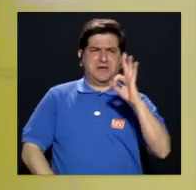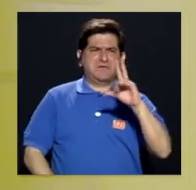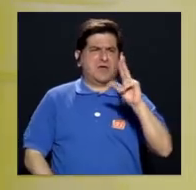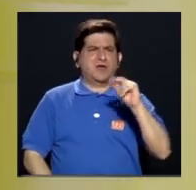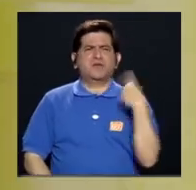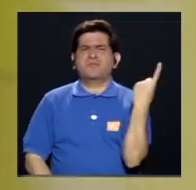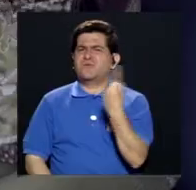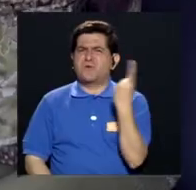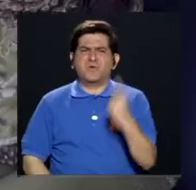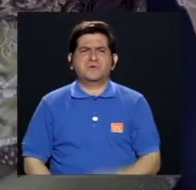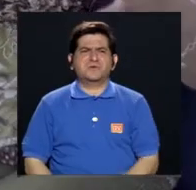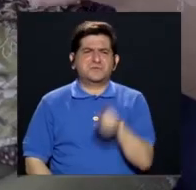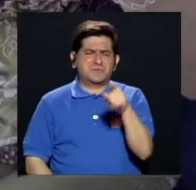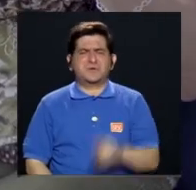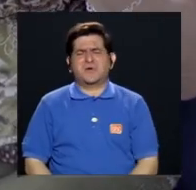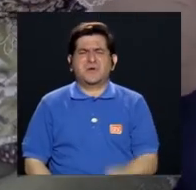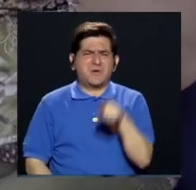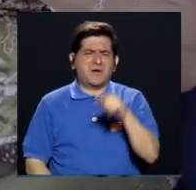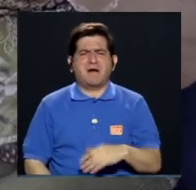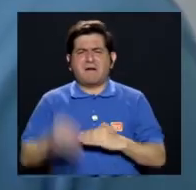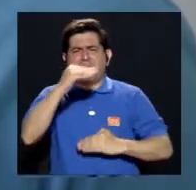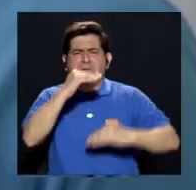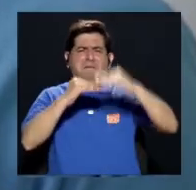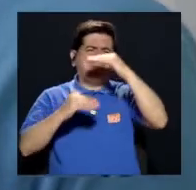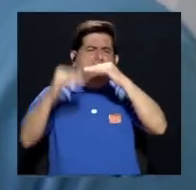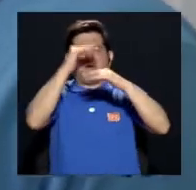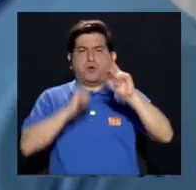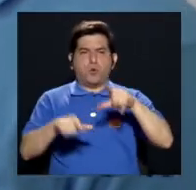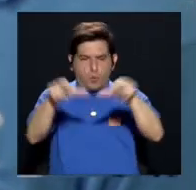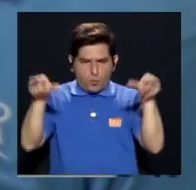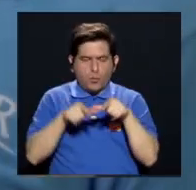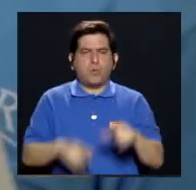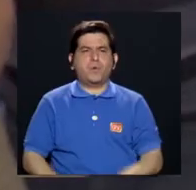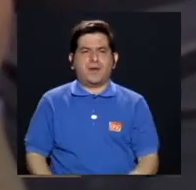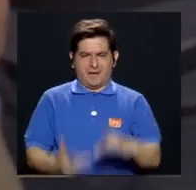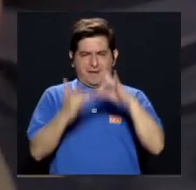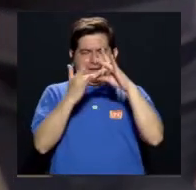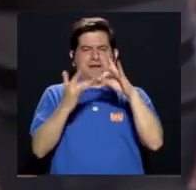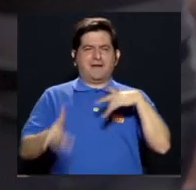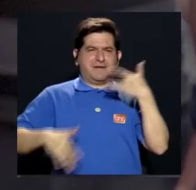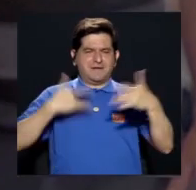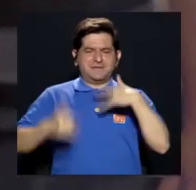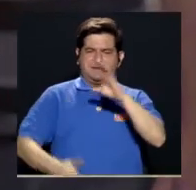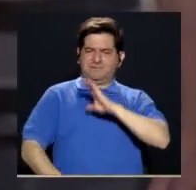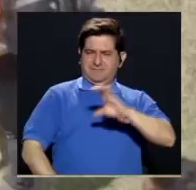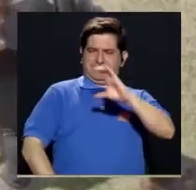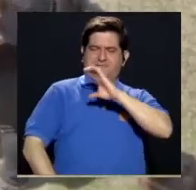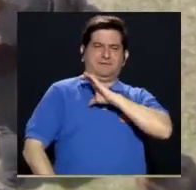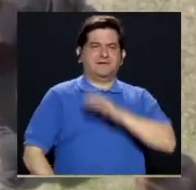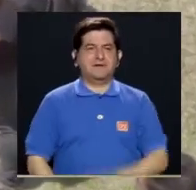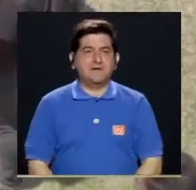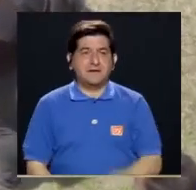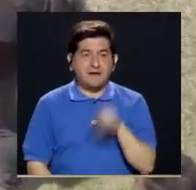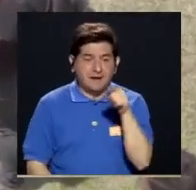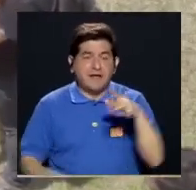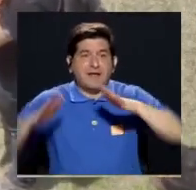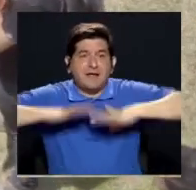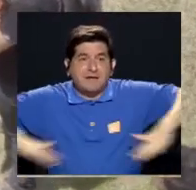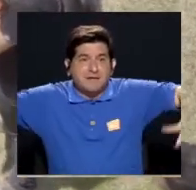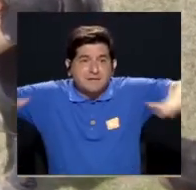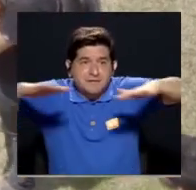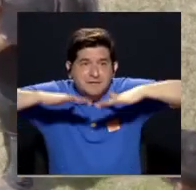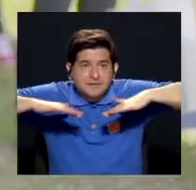sean simplemente moles de cemento, sino lugares especiales donde él sienta una calidez, porque buscamos que sean